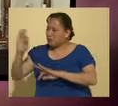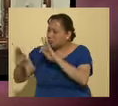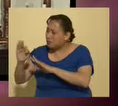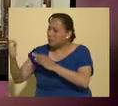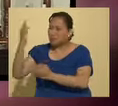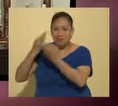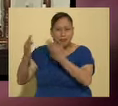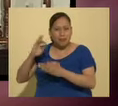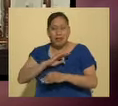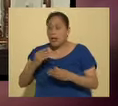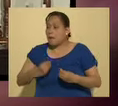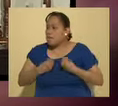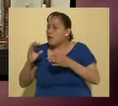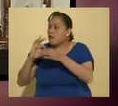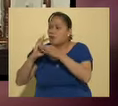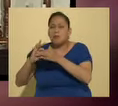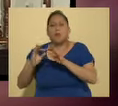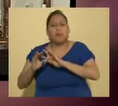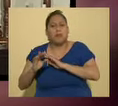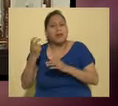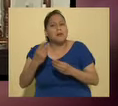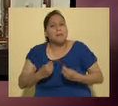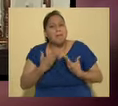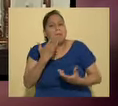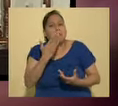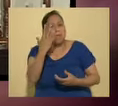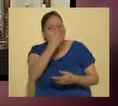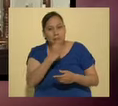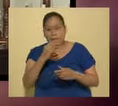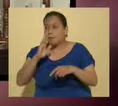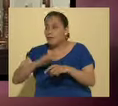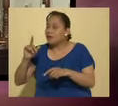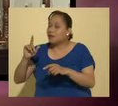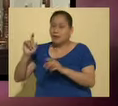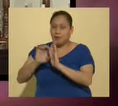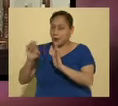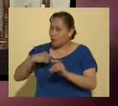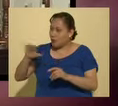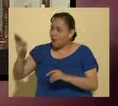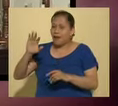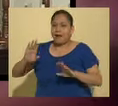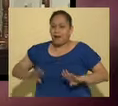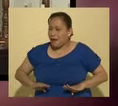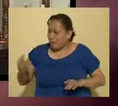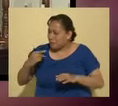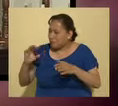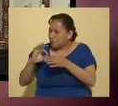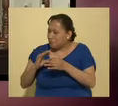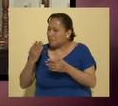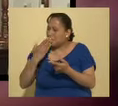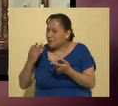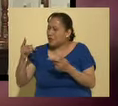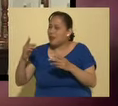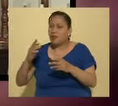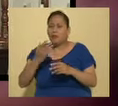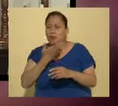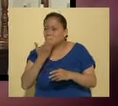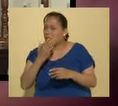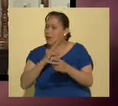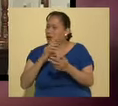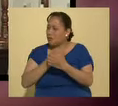vida, que es maravilloso compartir el camino, sobre todo cuando estás con alguien afín en tus principios, en tus